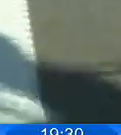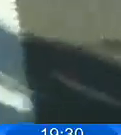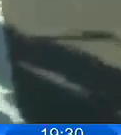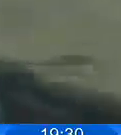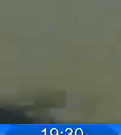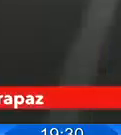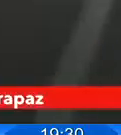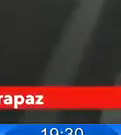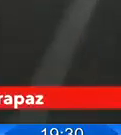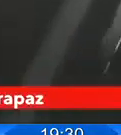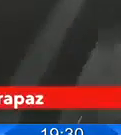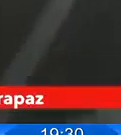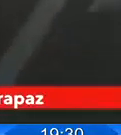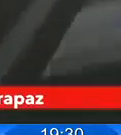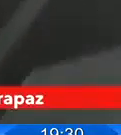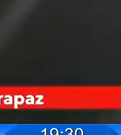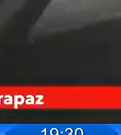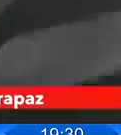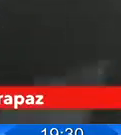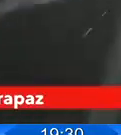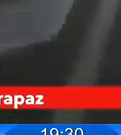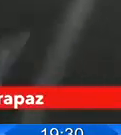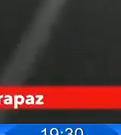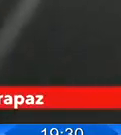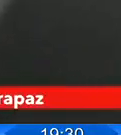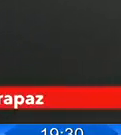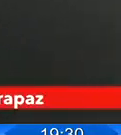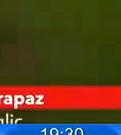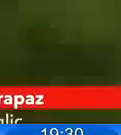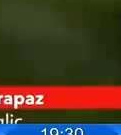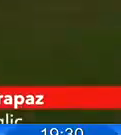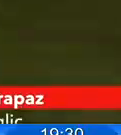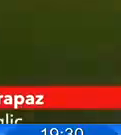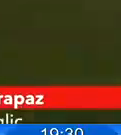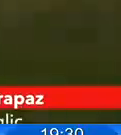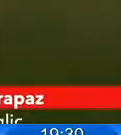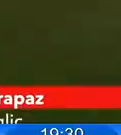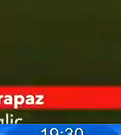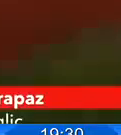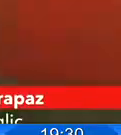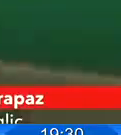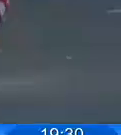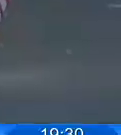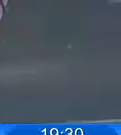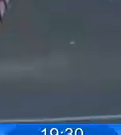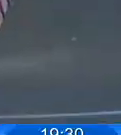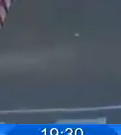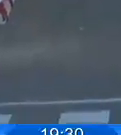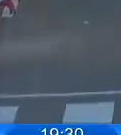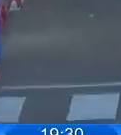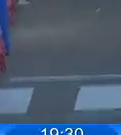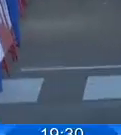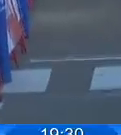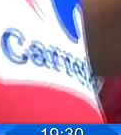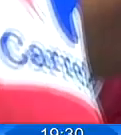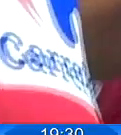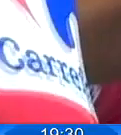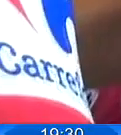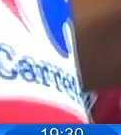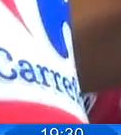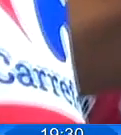peleando con el corazón, detrás de ti toda una nación,